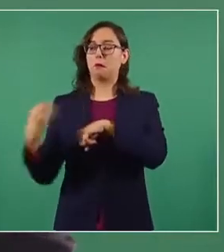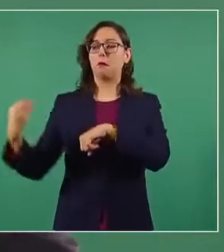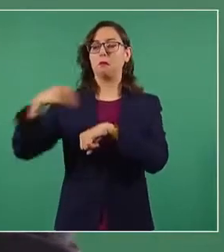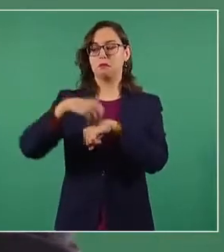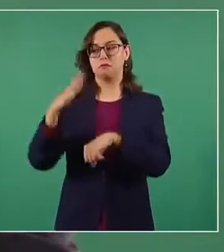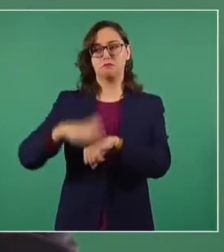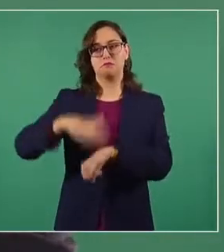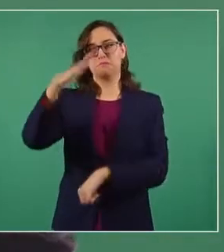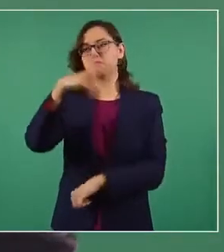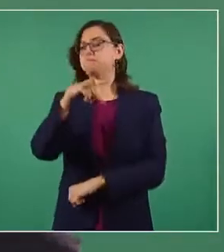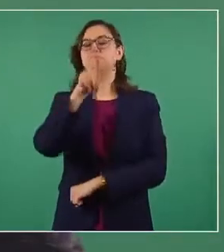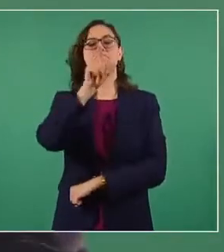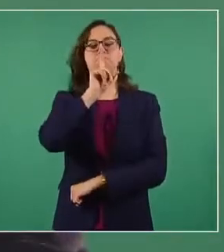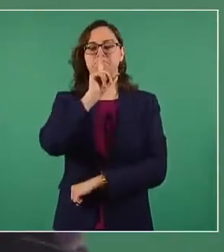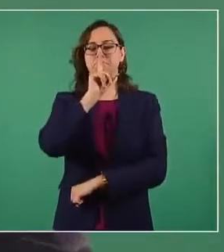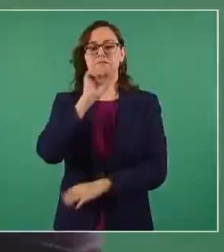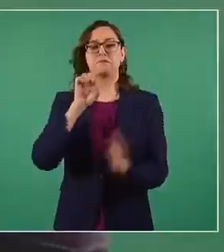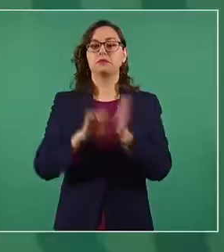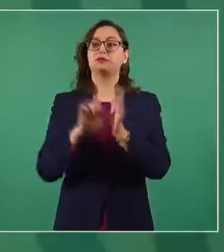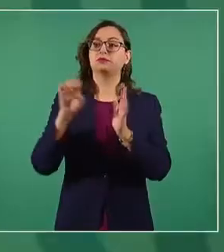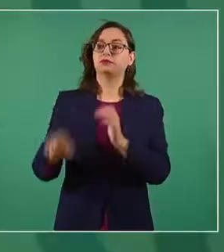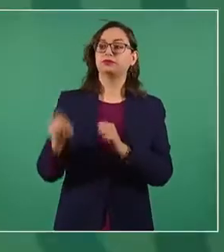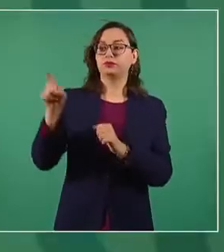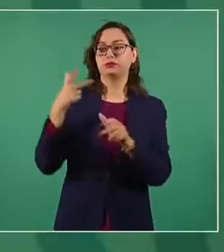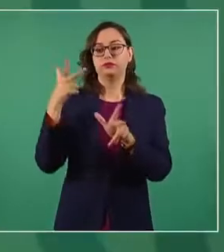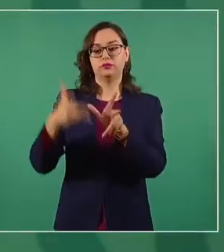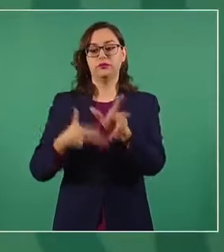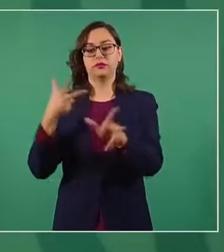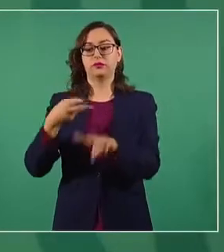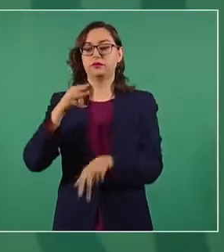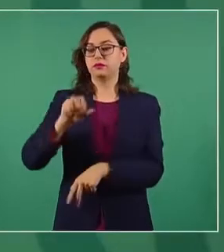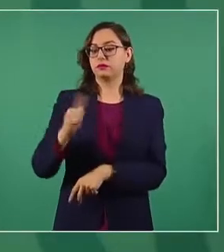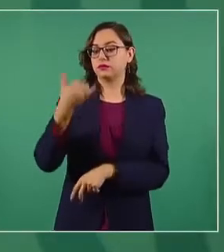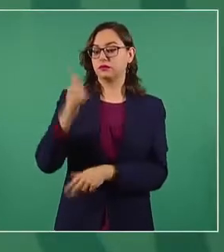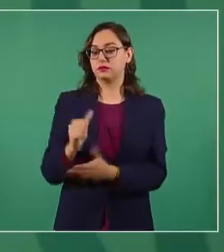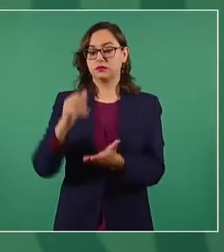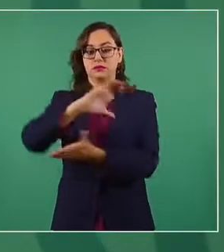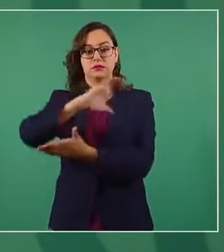firmados contratos para que no haya aumento